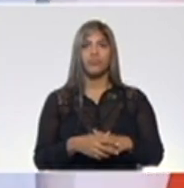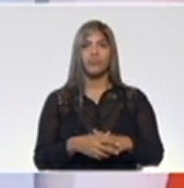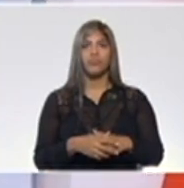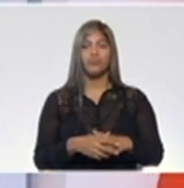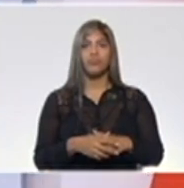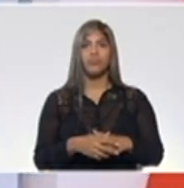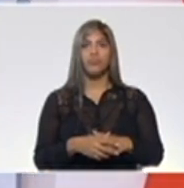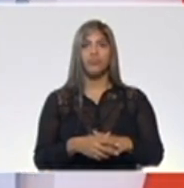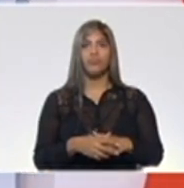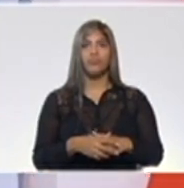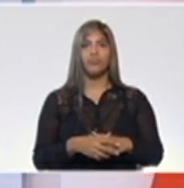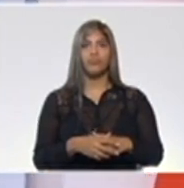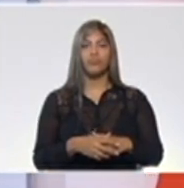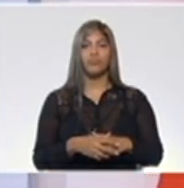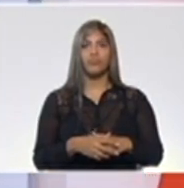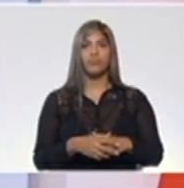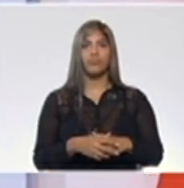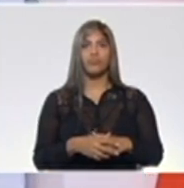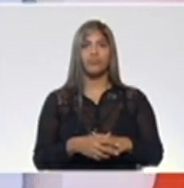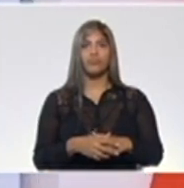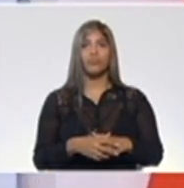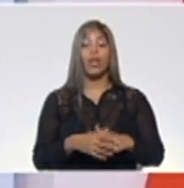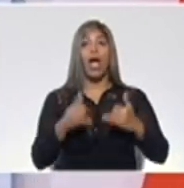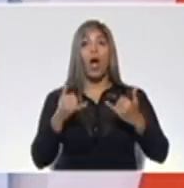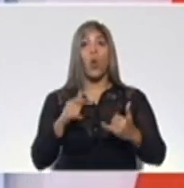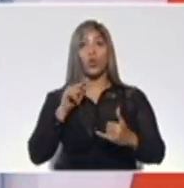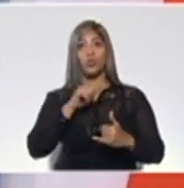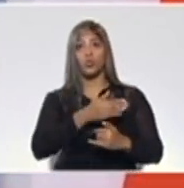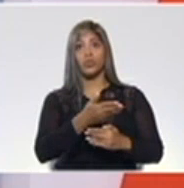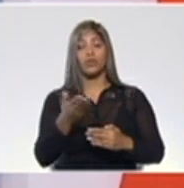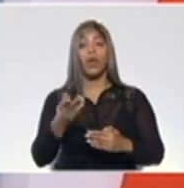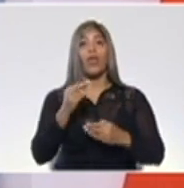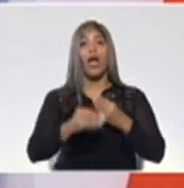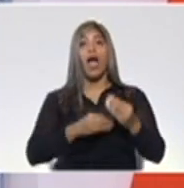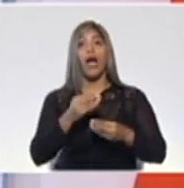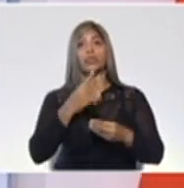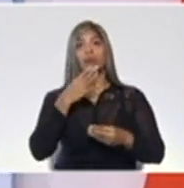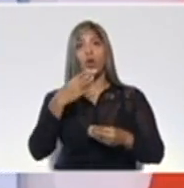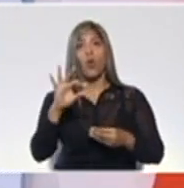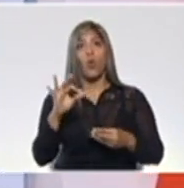una. Si ustedes lo están realizando en la hoja,